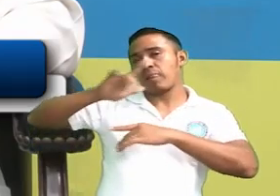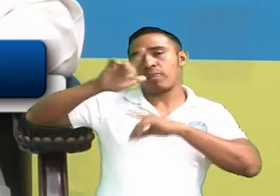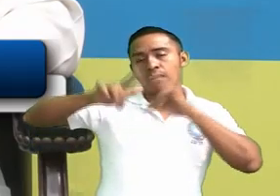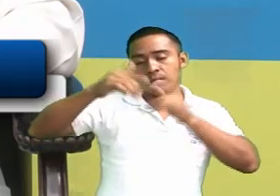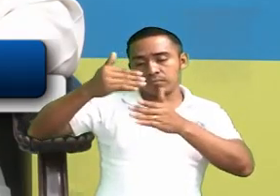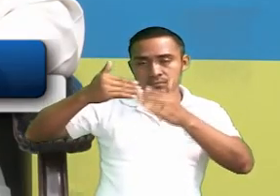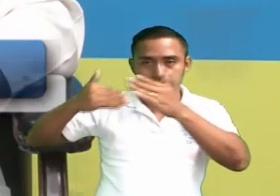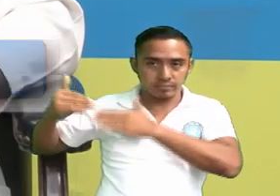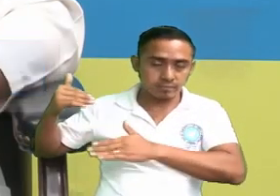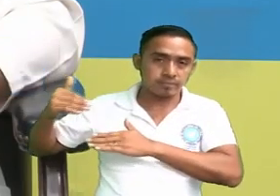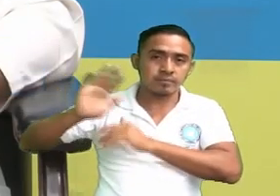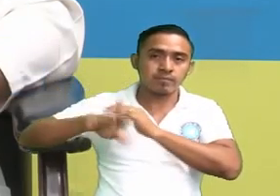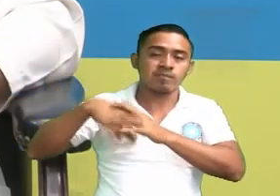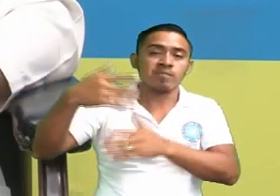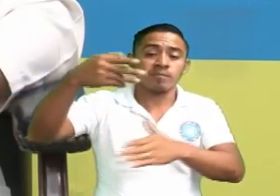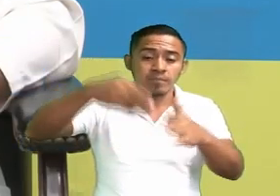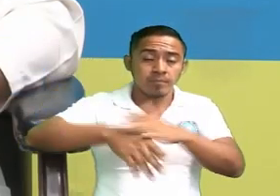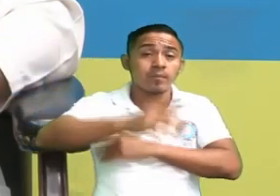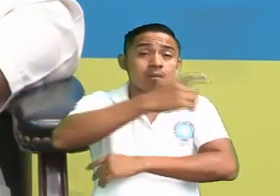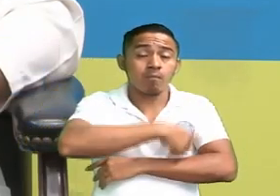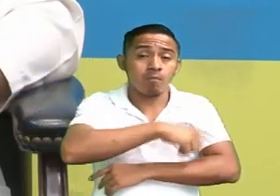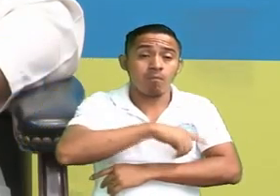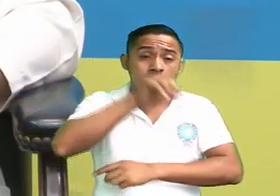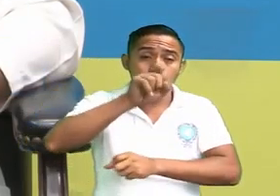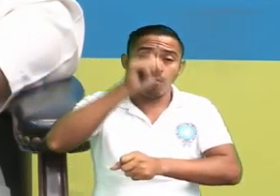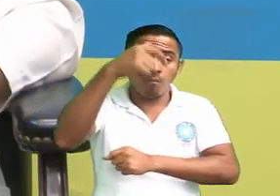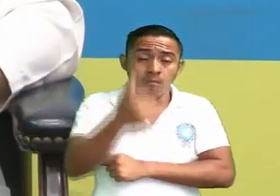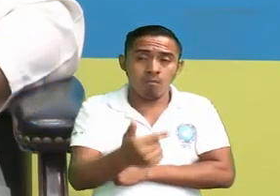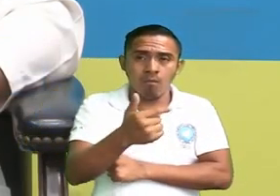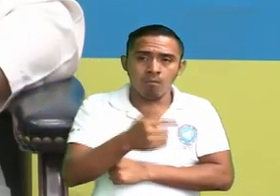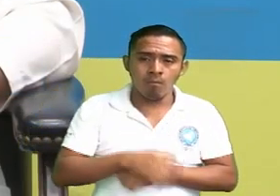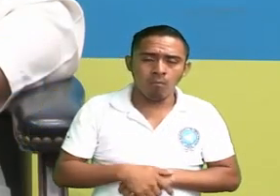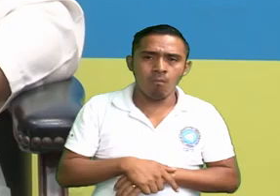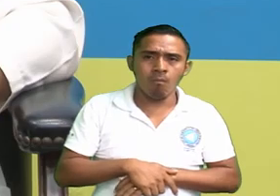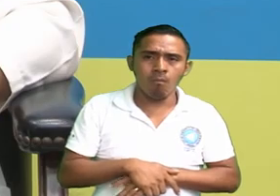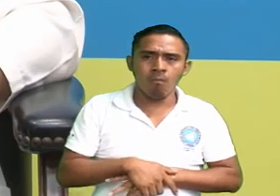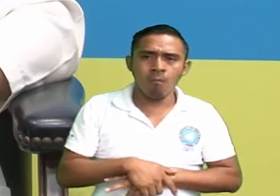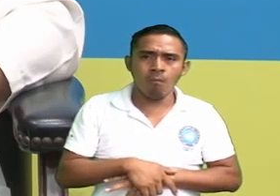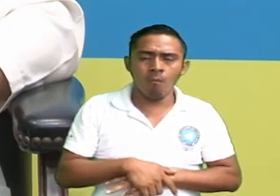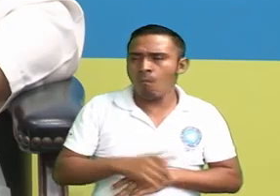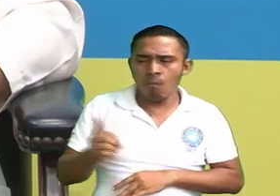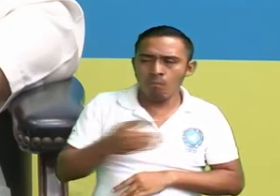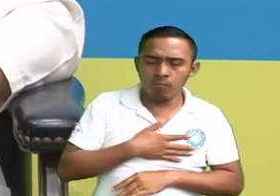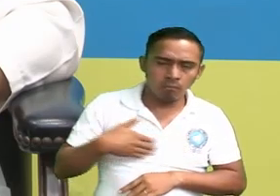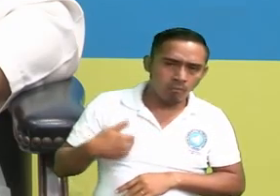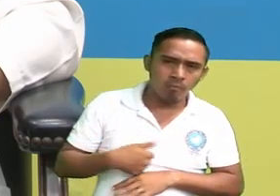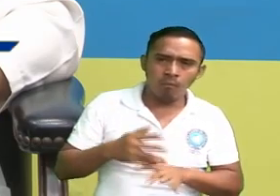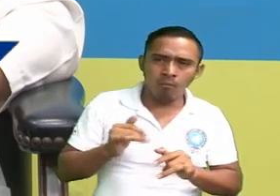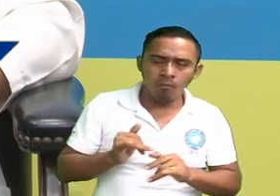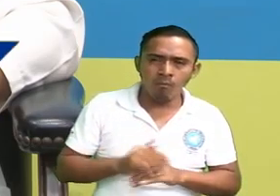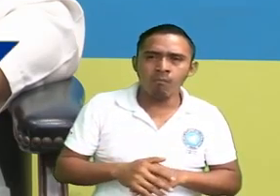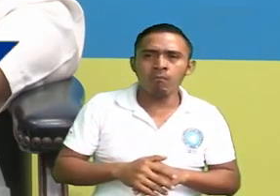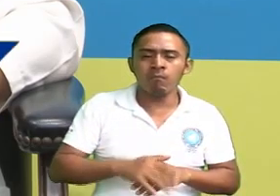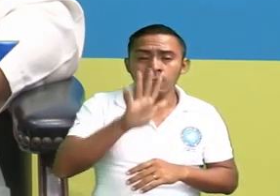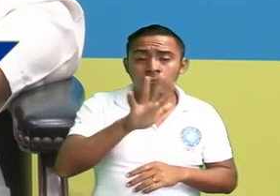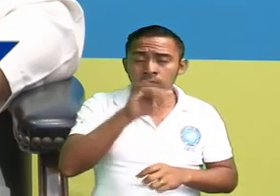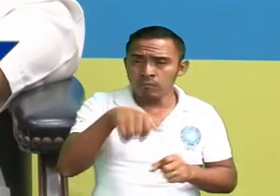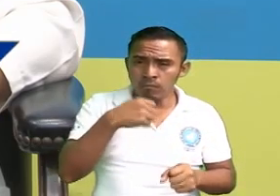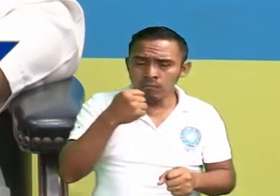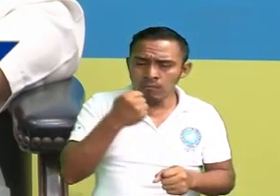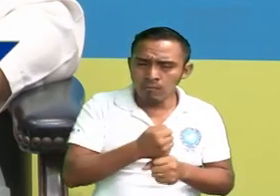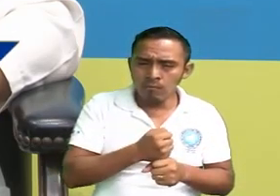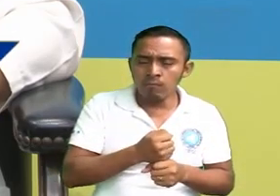pronunciar palabras, haber conversación entre ellos para que él empiece a desarrollar bien su lenguaje. Porque si no hacemos eso, entonces